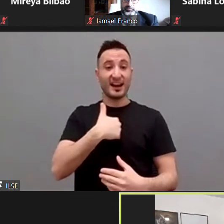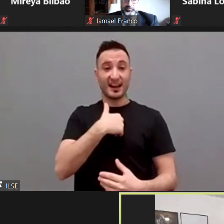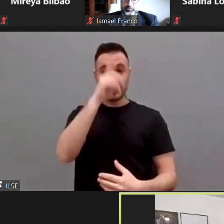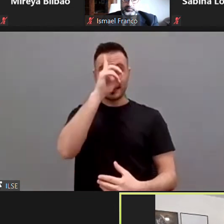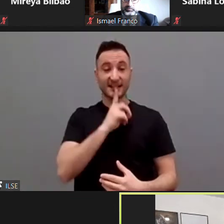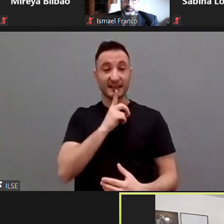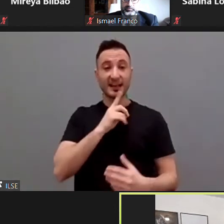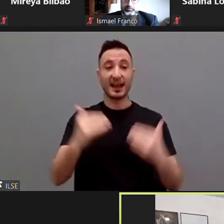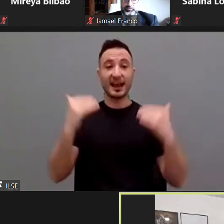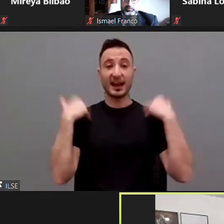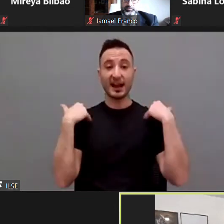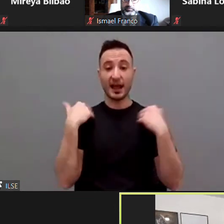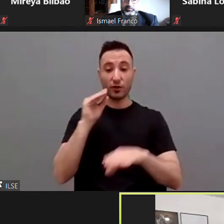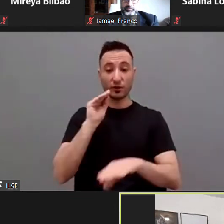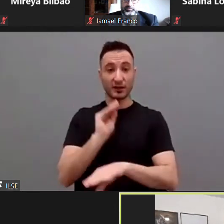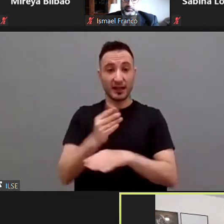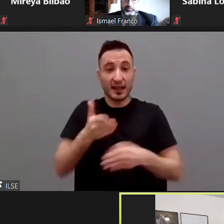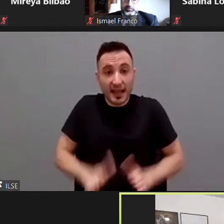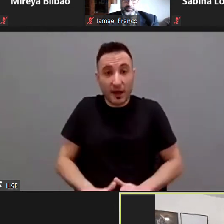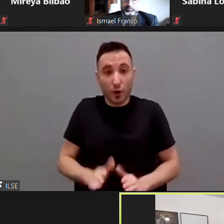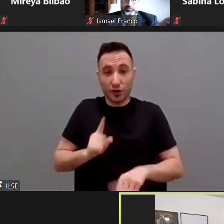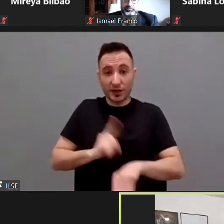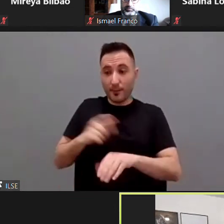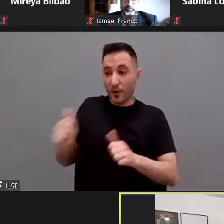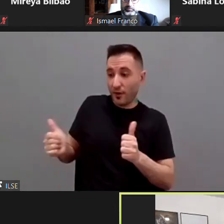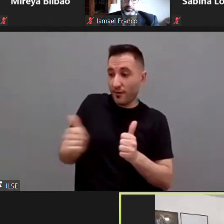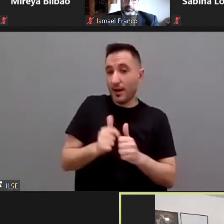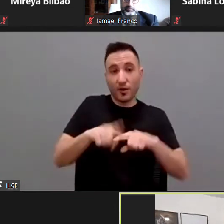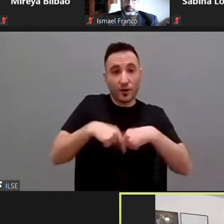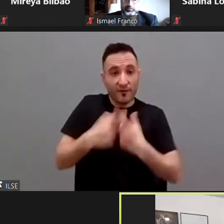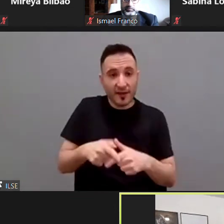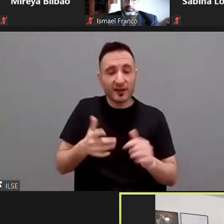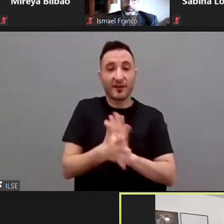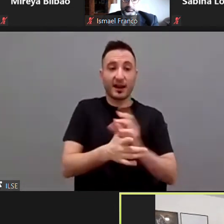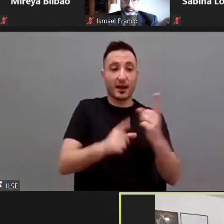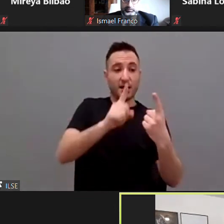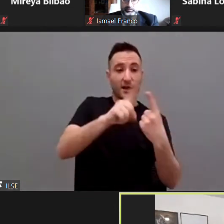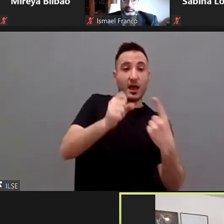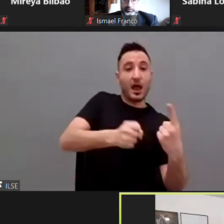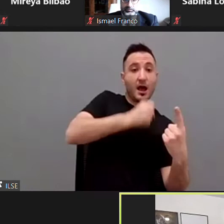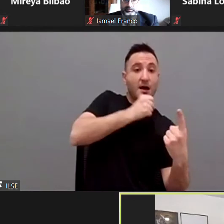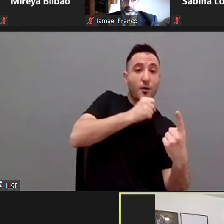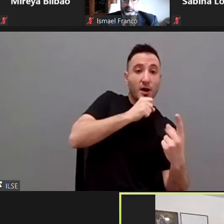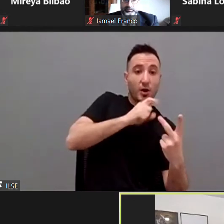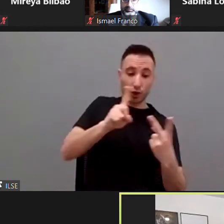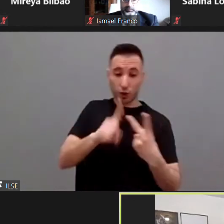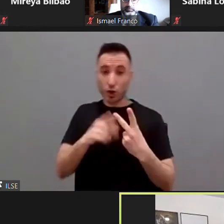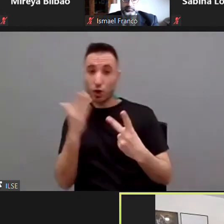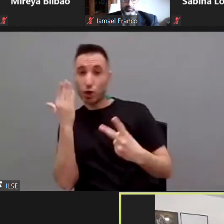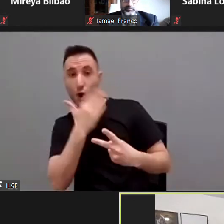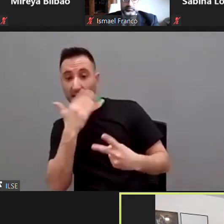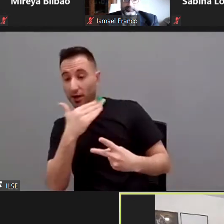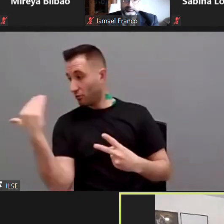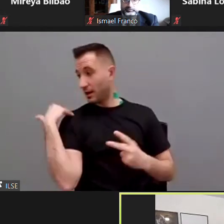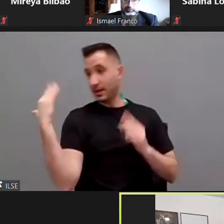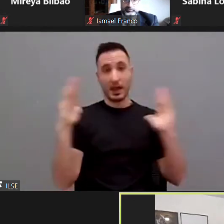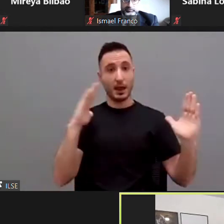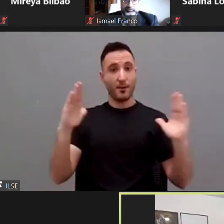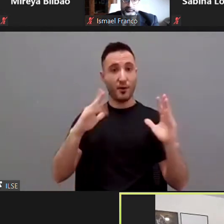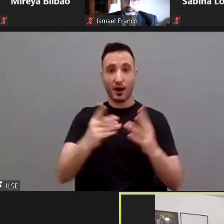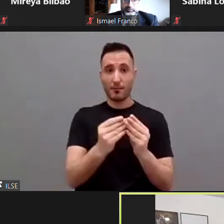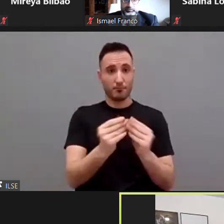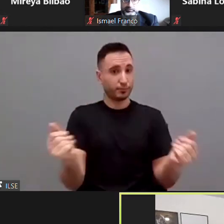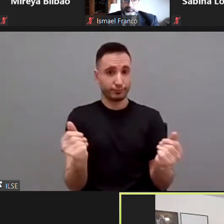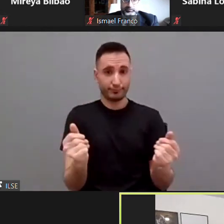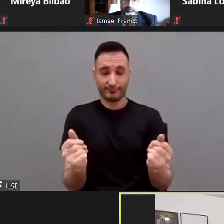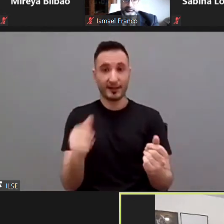repente desaparecían, con lo cual esto dejaba ante un escenario muy complicado a la mayoría de las familias en España. Entonces, en ese momento de